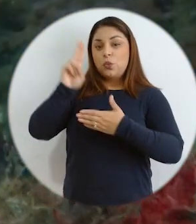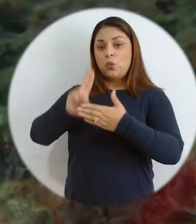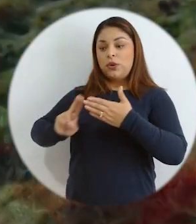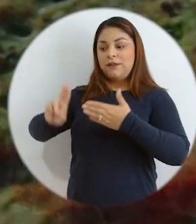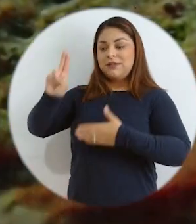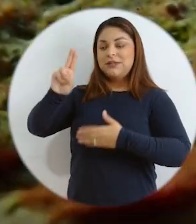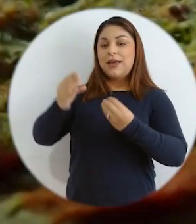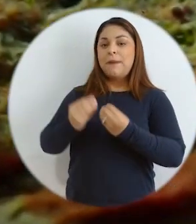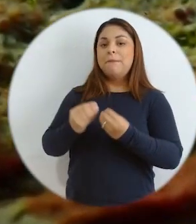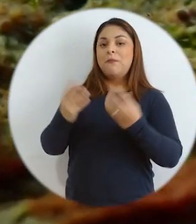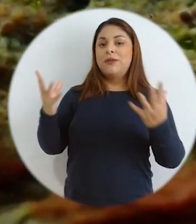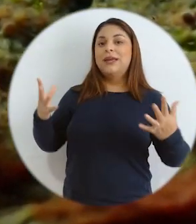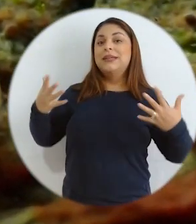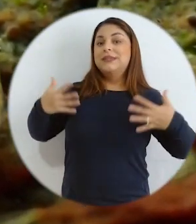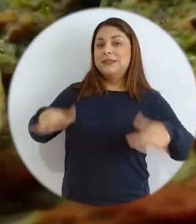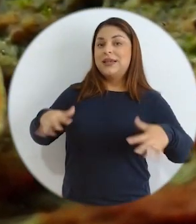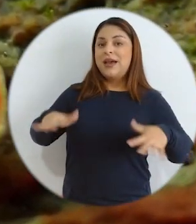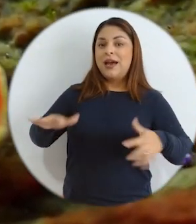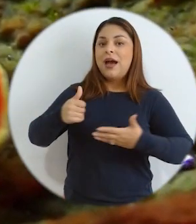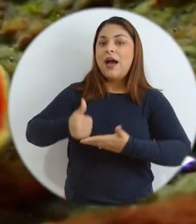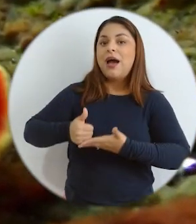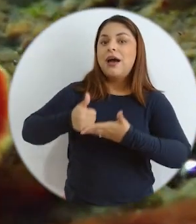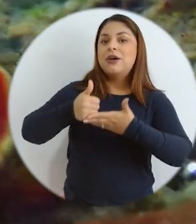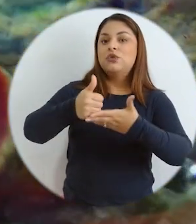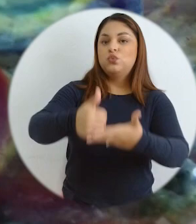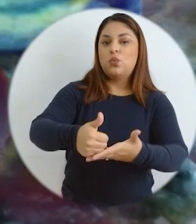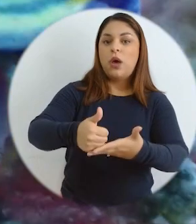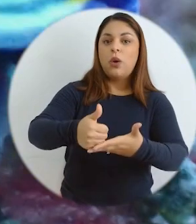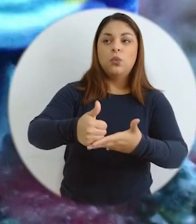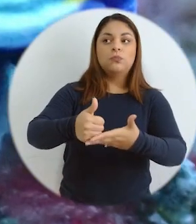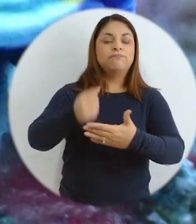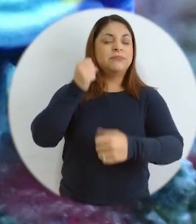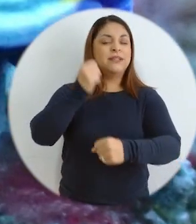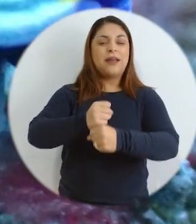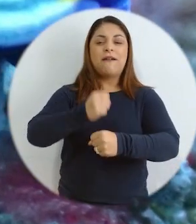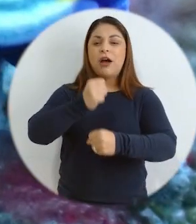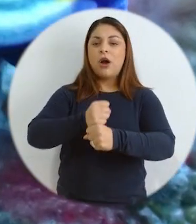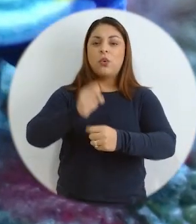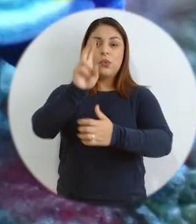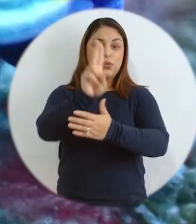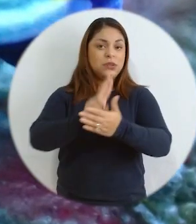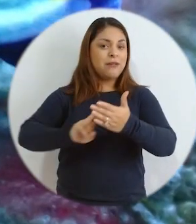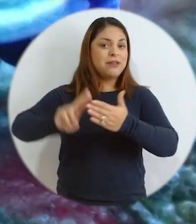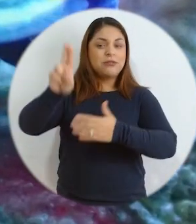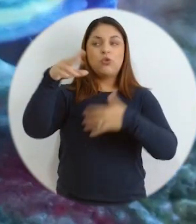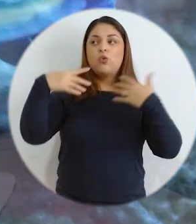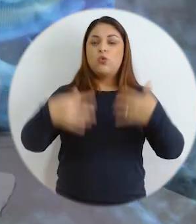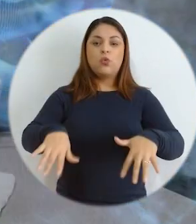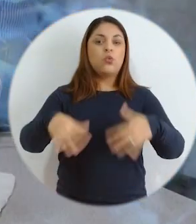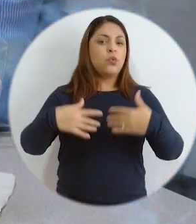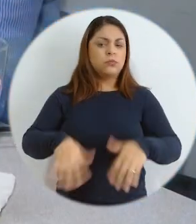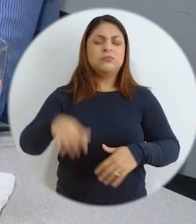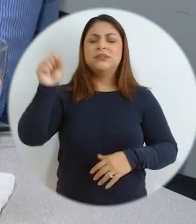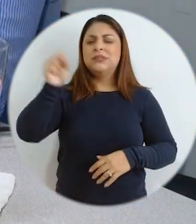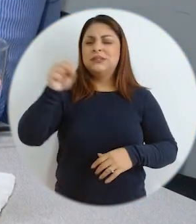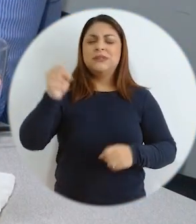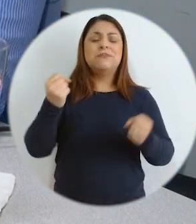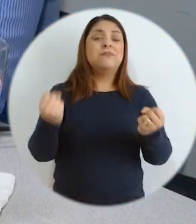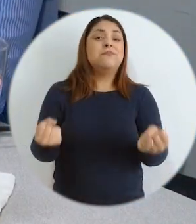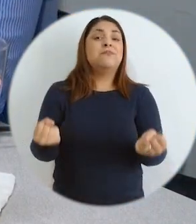universidades públicas han contribuido y yo creo que eso es importante resaltarlo de forma... La labor de las universidades, por